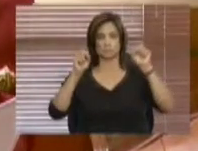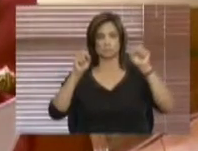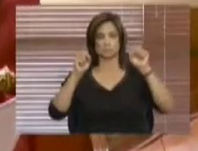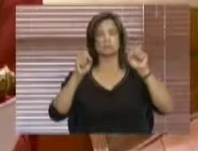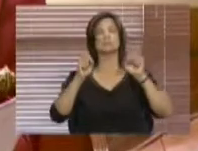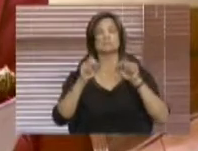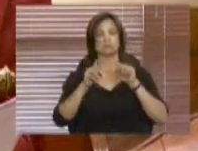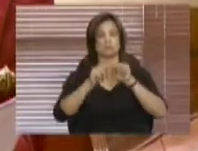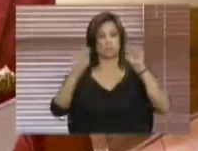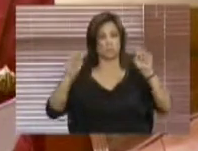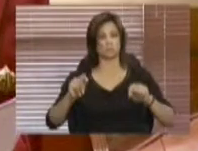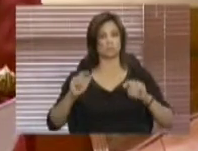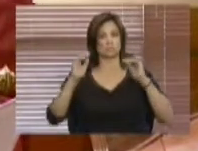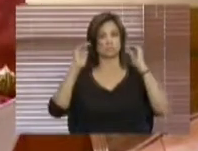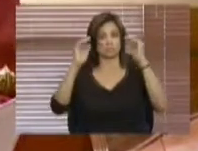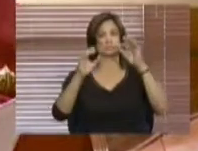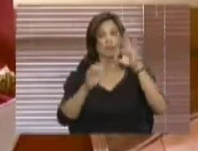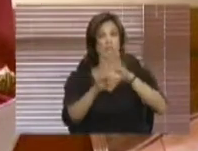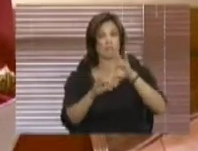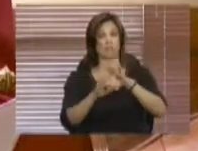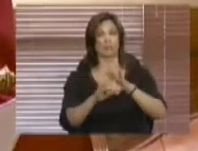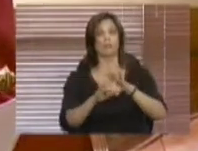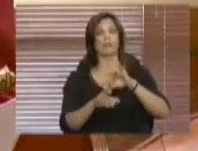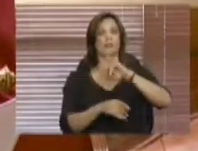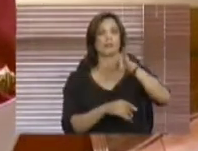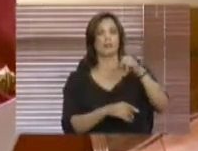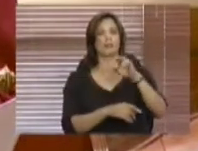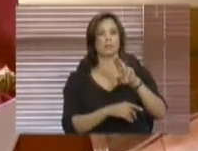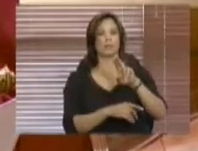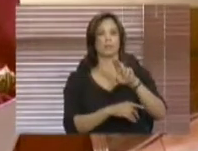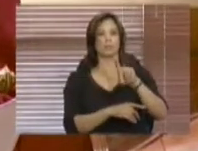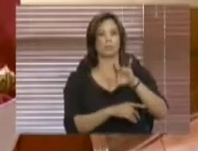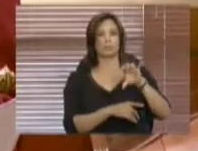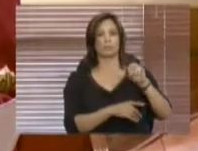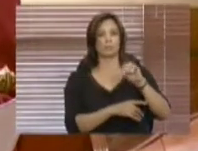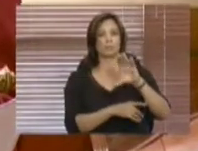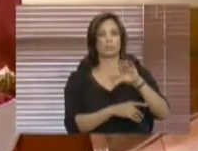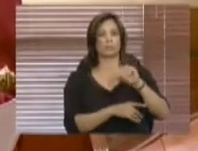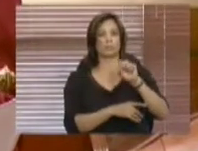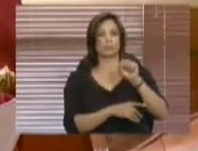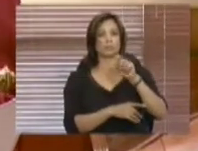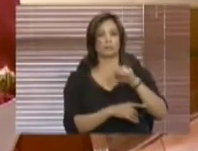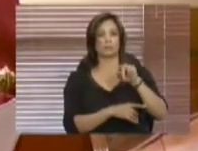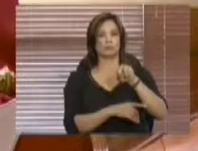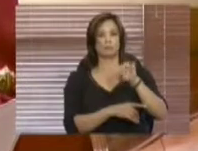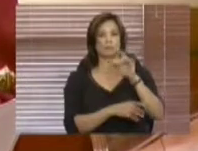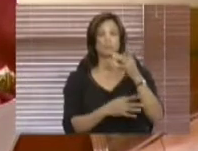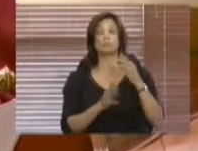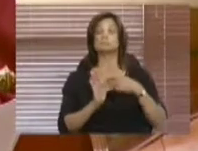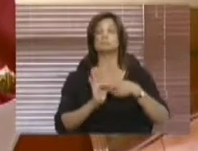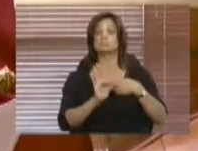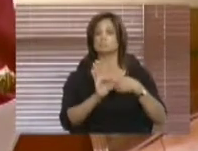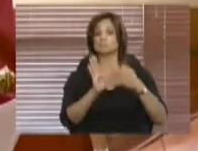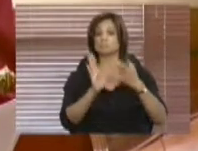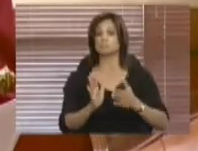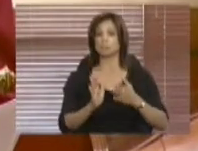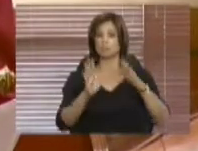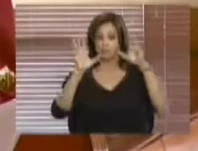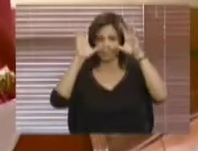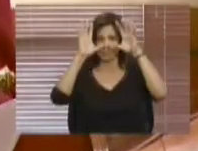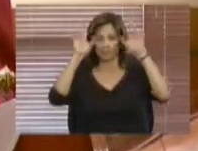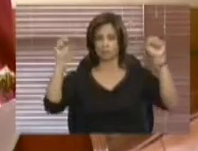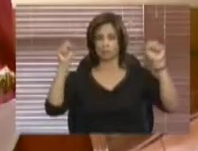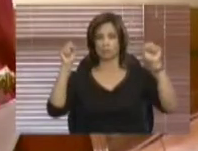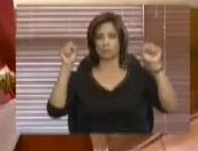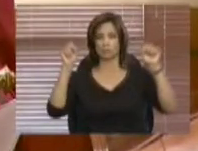Electoral, el magistrado Julio César Castaño Guzmán, representando al